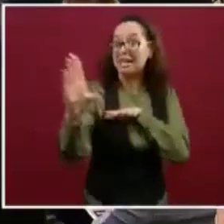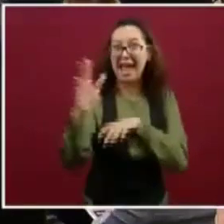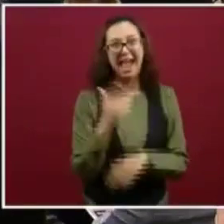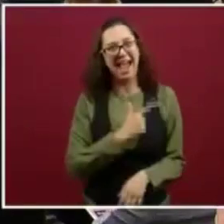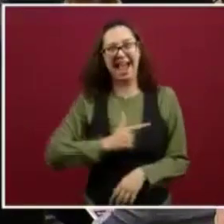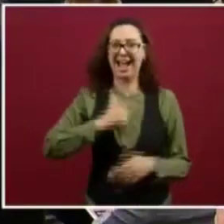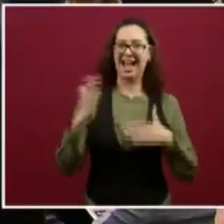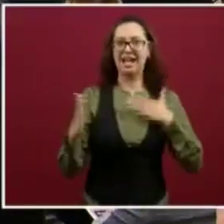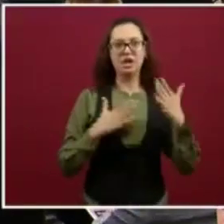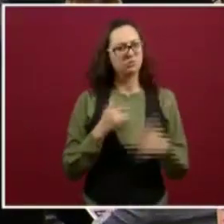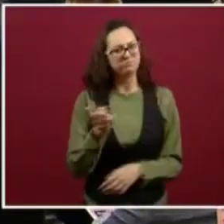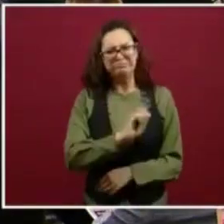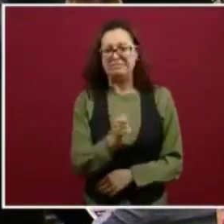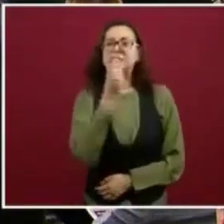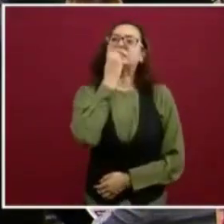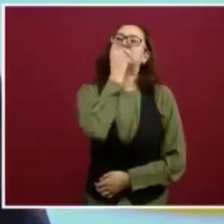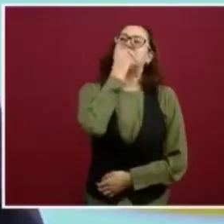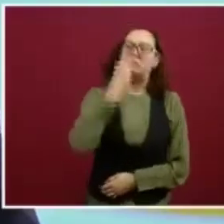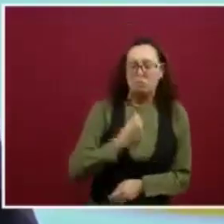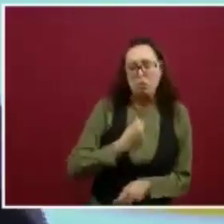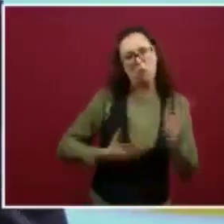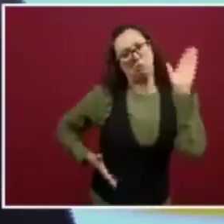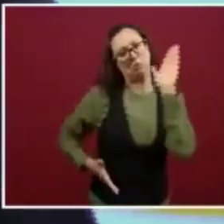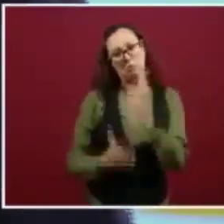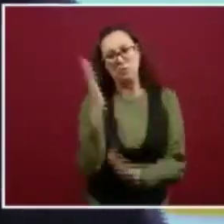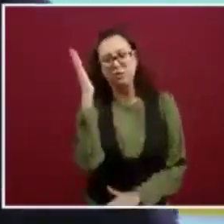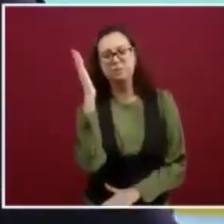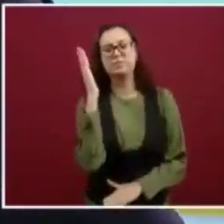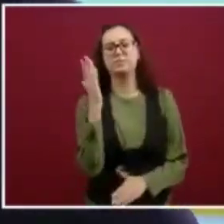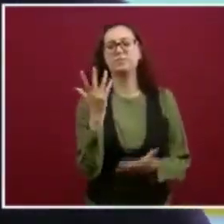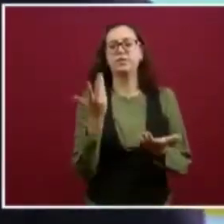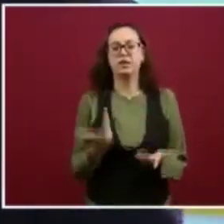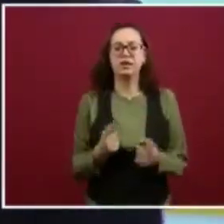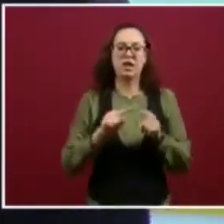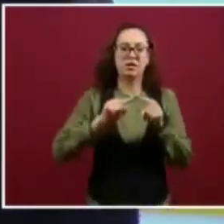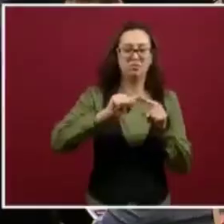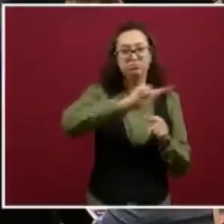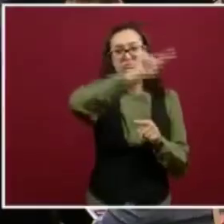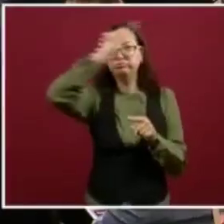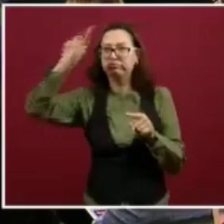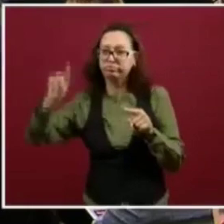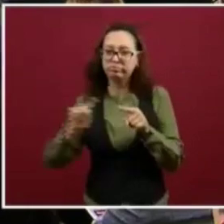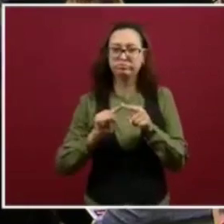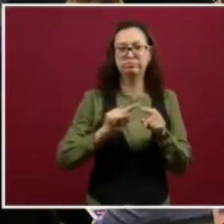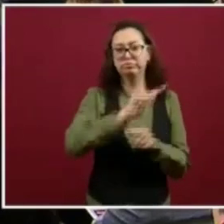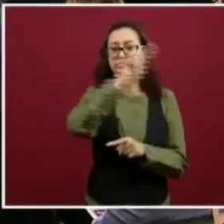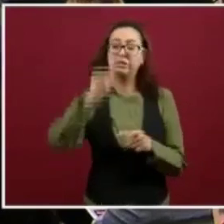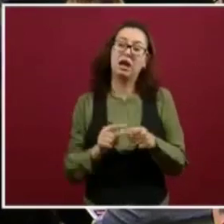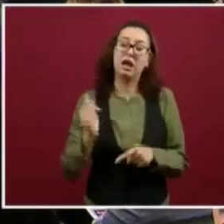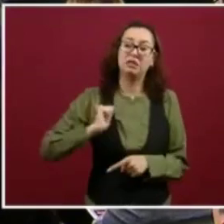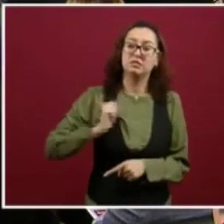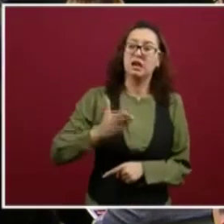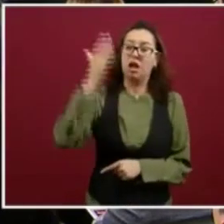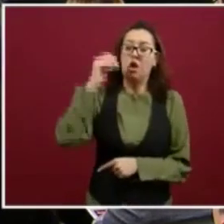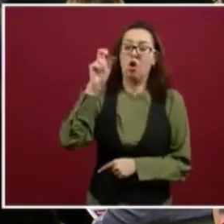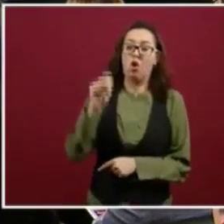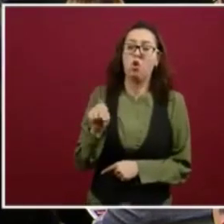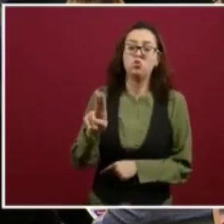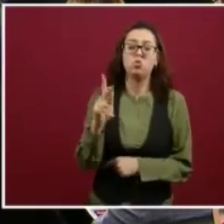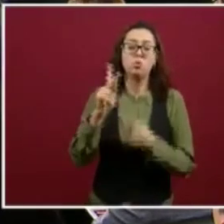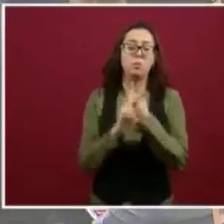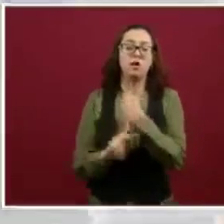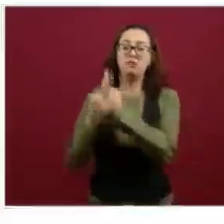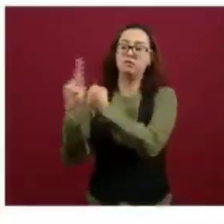hacerlo. Y el tránsito, el destino y el retorno. Este ciclo fue el que se acordó en Marrakech, donde estuvieron los 4